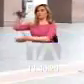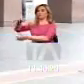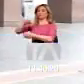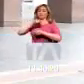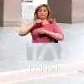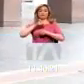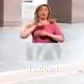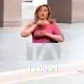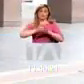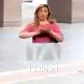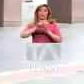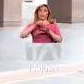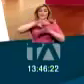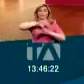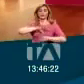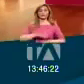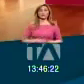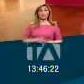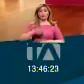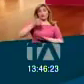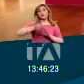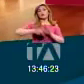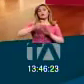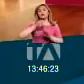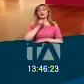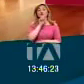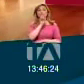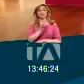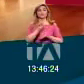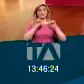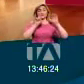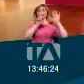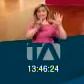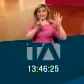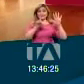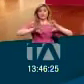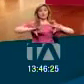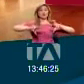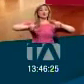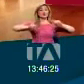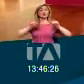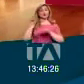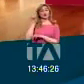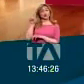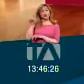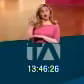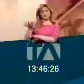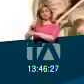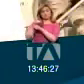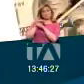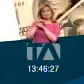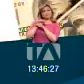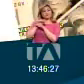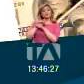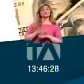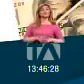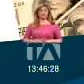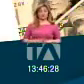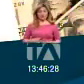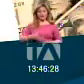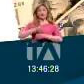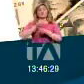información de la Procuraduría General del Estado, solo en 2 de los 7 principales casos de corrupción se ha logrado embargar bienes, consiguiendo